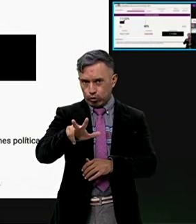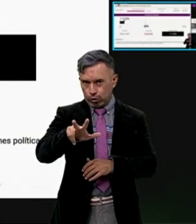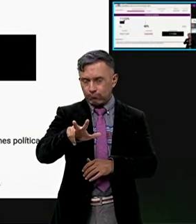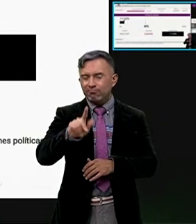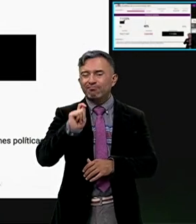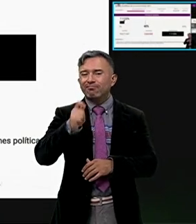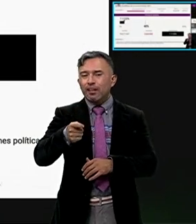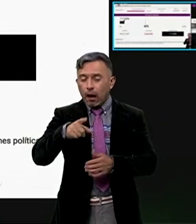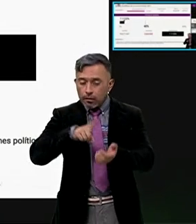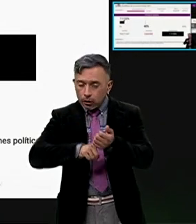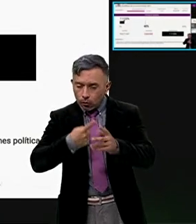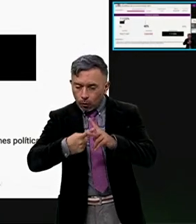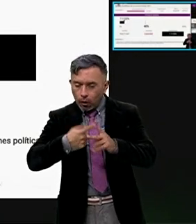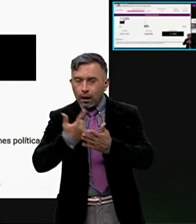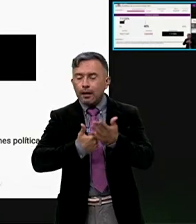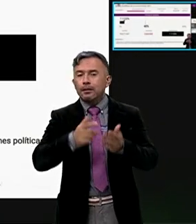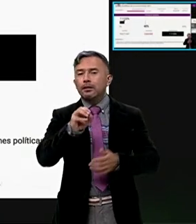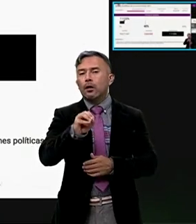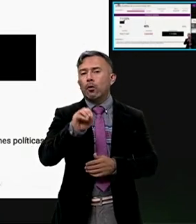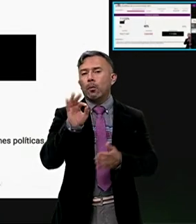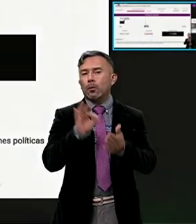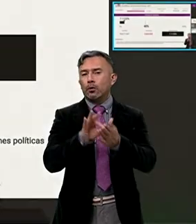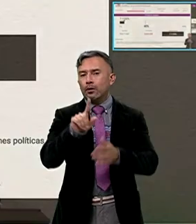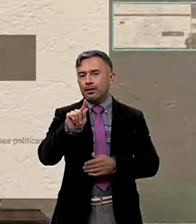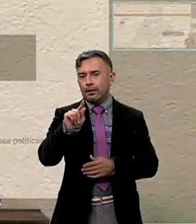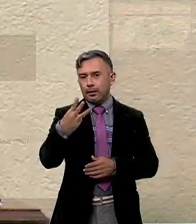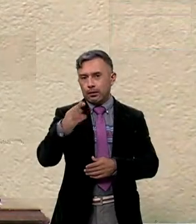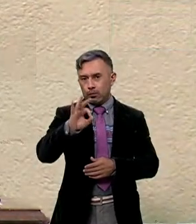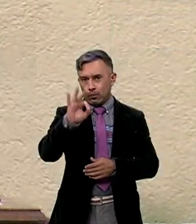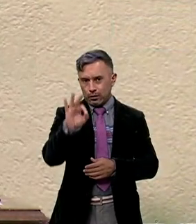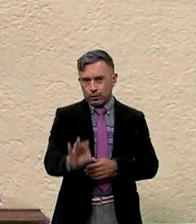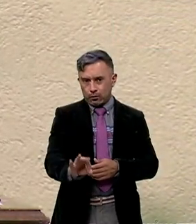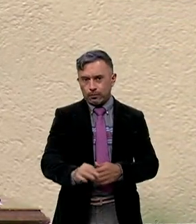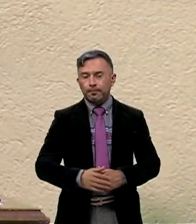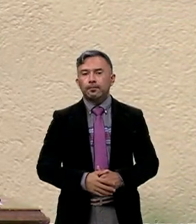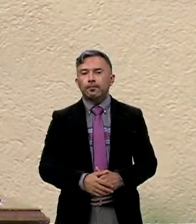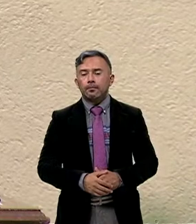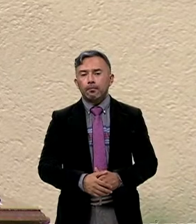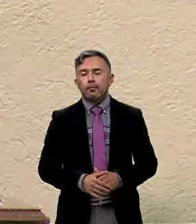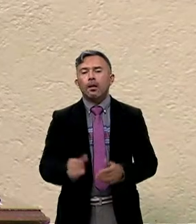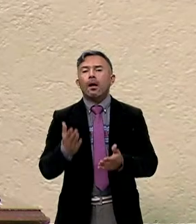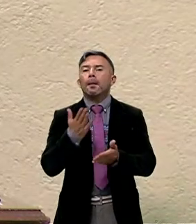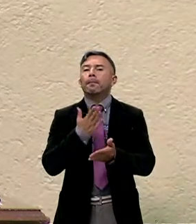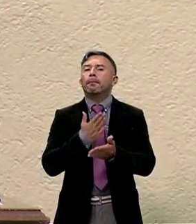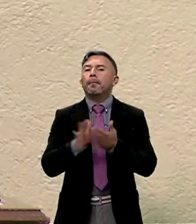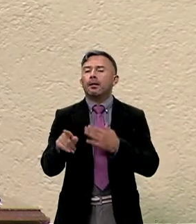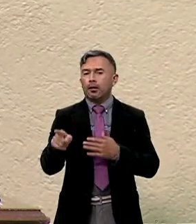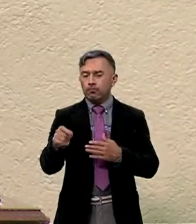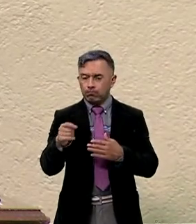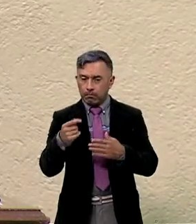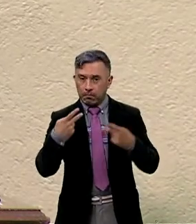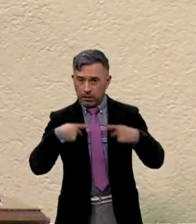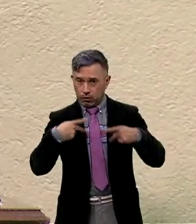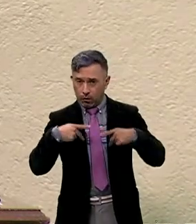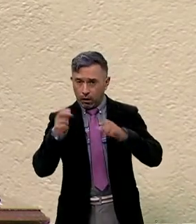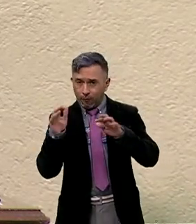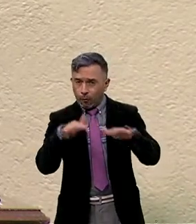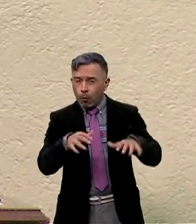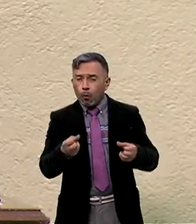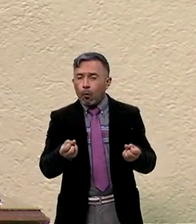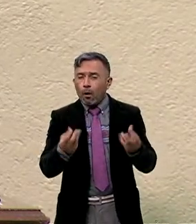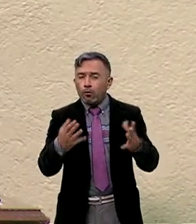el 0.73 por ciento además se reporta que se tuvo una participación ciudadana del